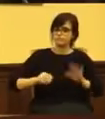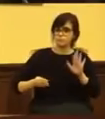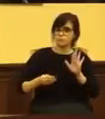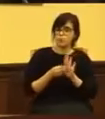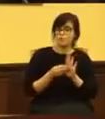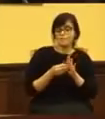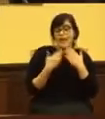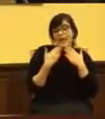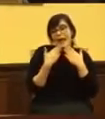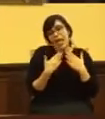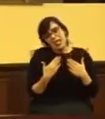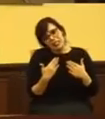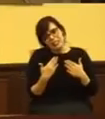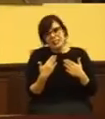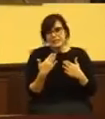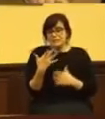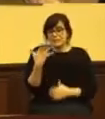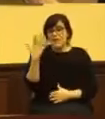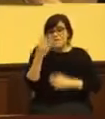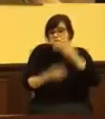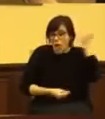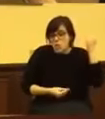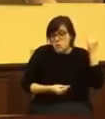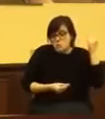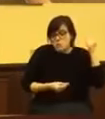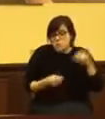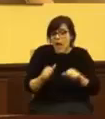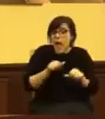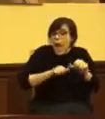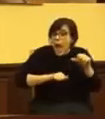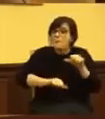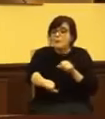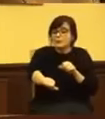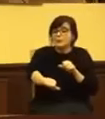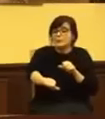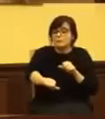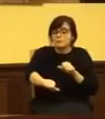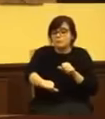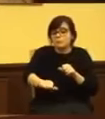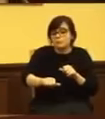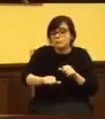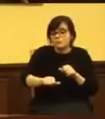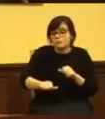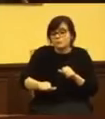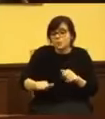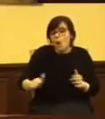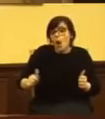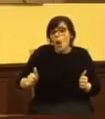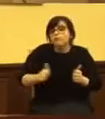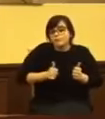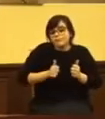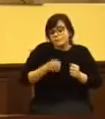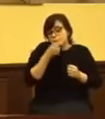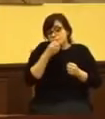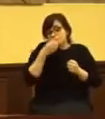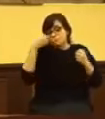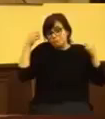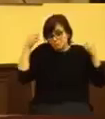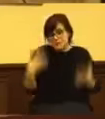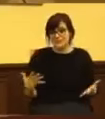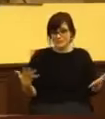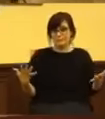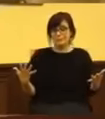error, si se parte de un error y seguimos abundando en el error, mal negocio. Yo creo que aquí hemos partido